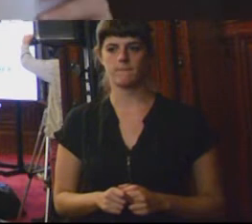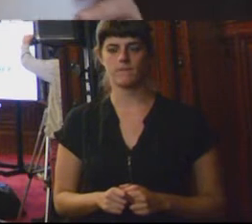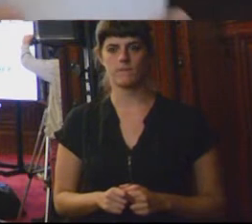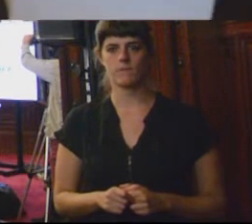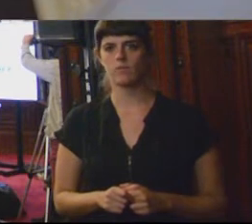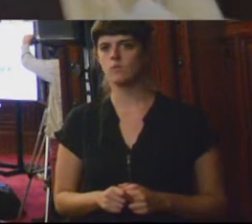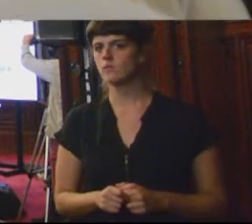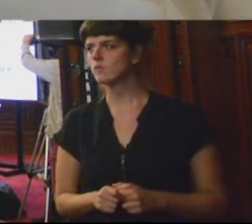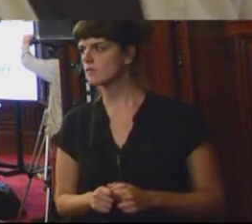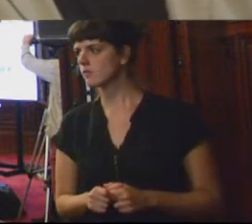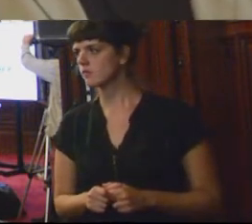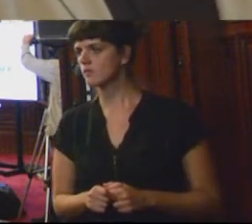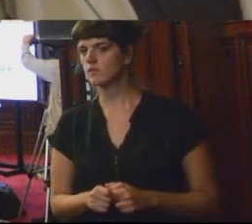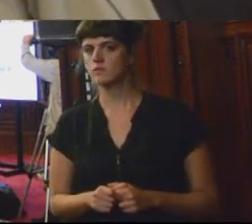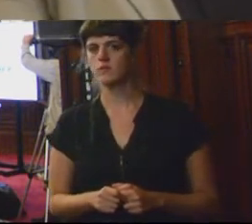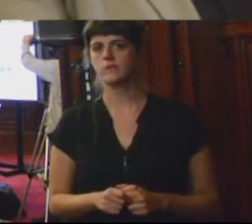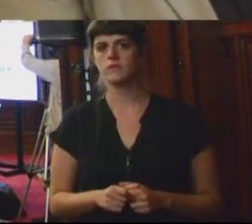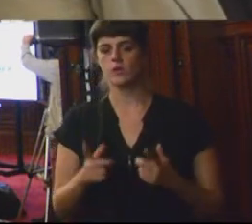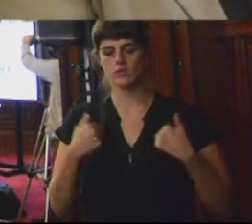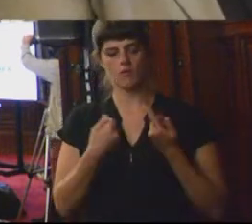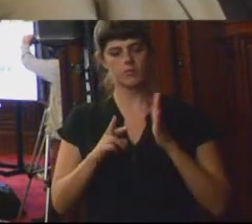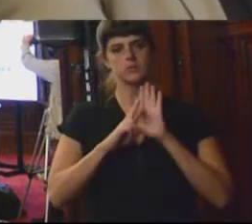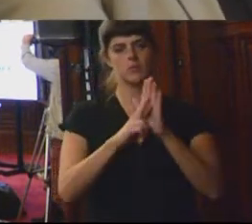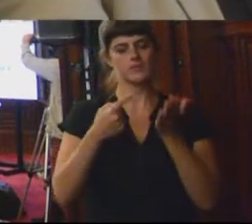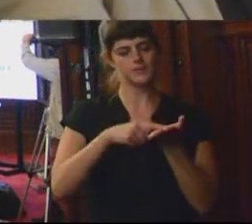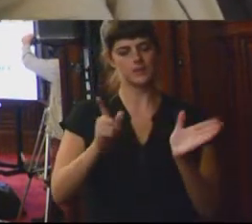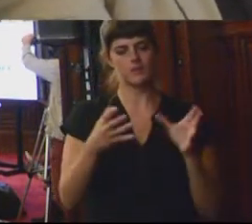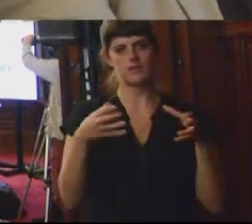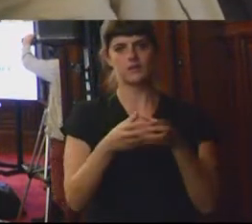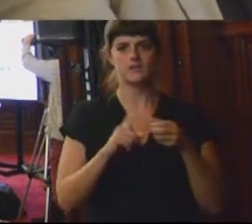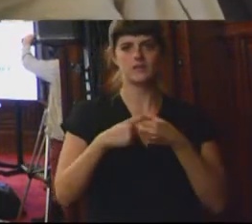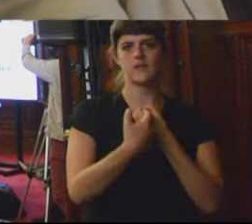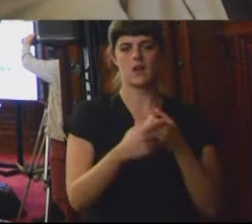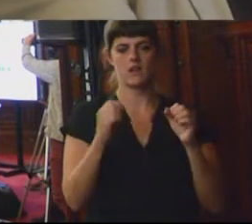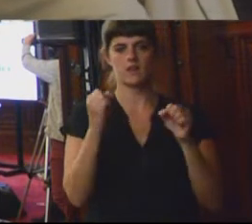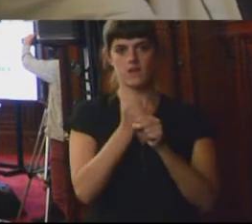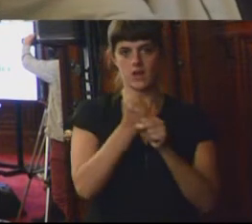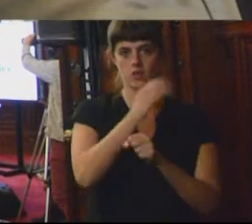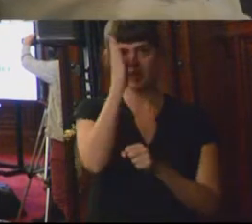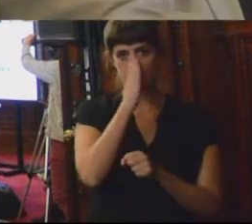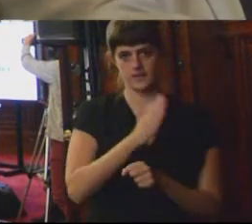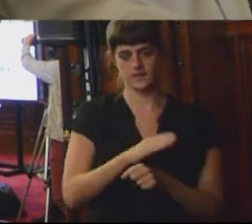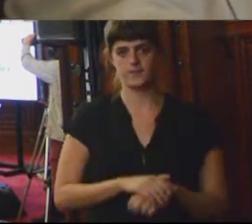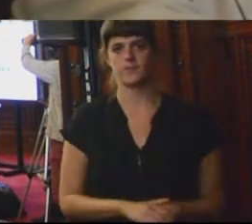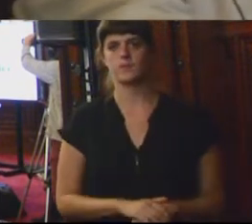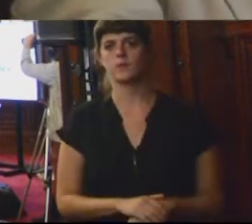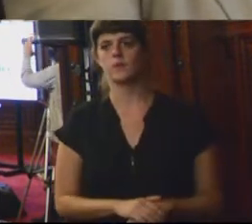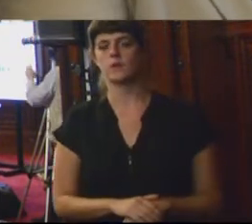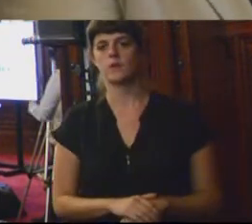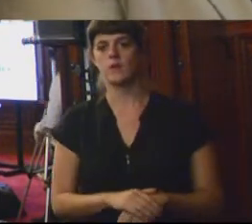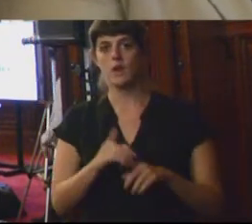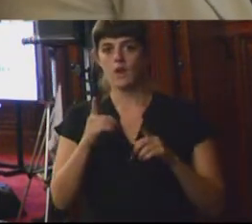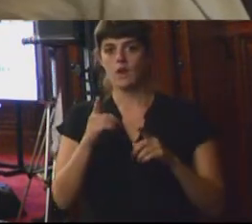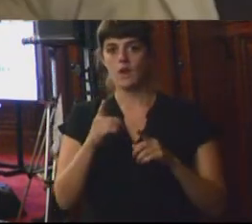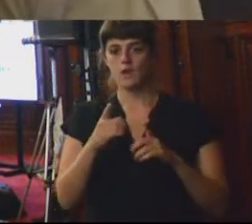Meu nome é Geraldo Rantum, represento aqui a nova Central Sindical dos Trabalhadores do Brasil. Central dos Trabalhadores do Brasil.